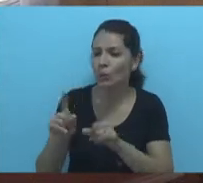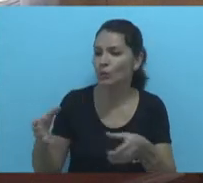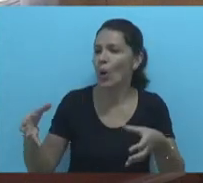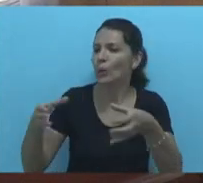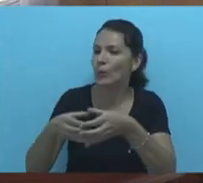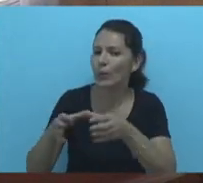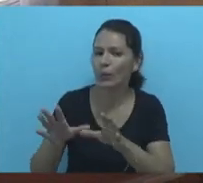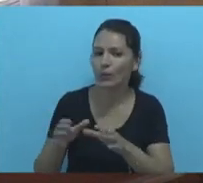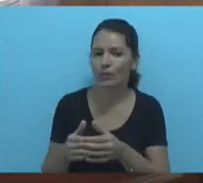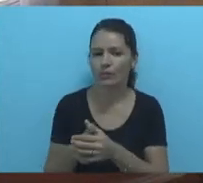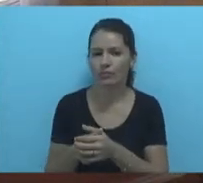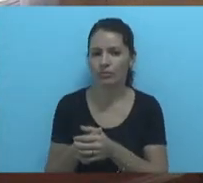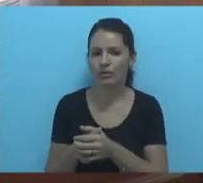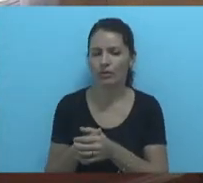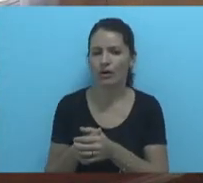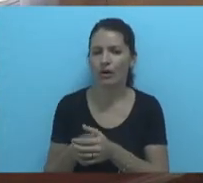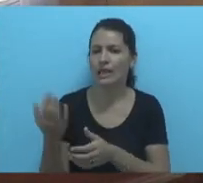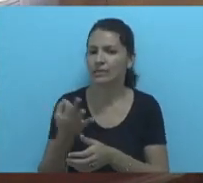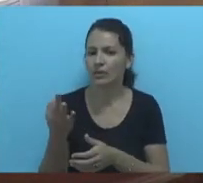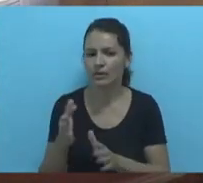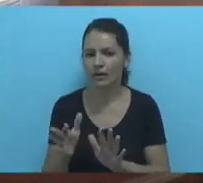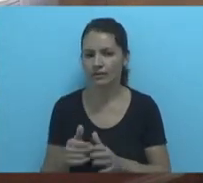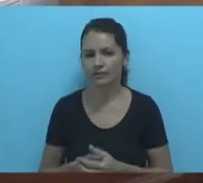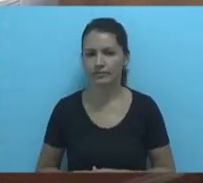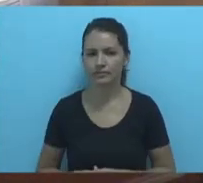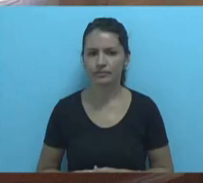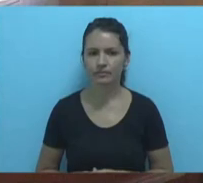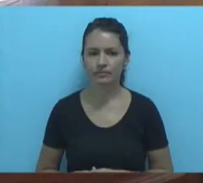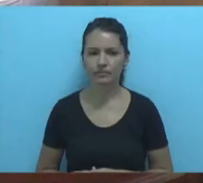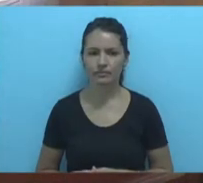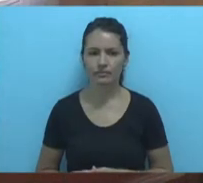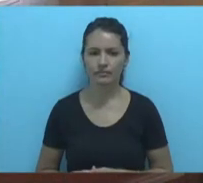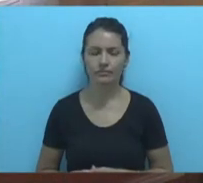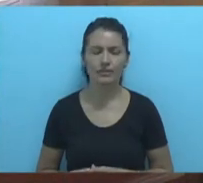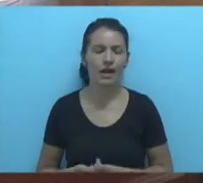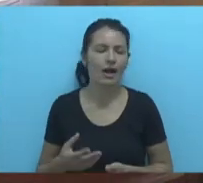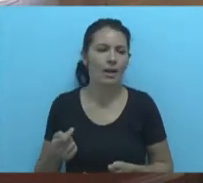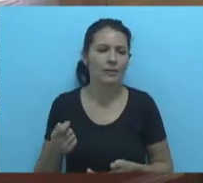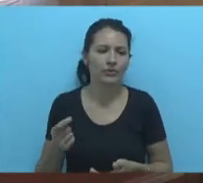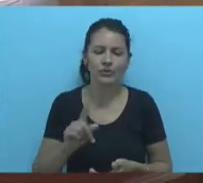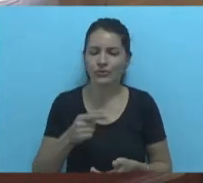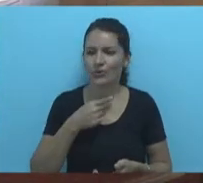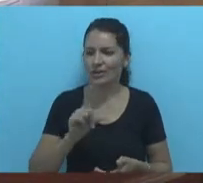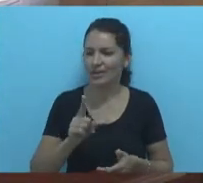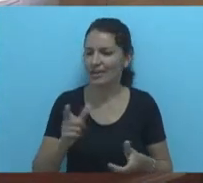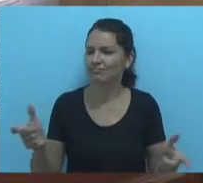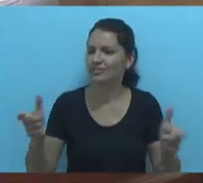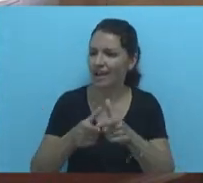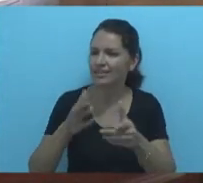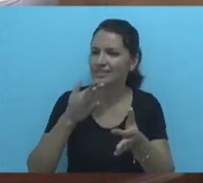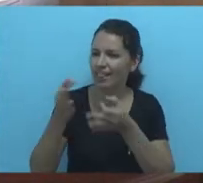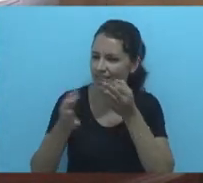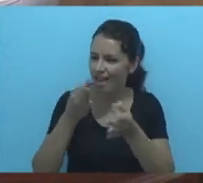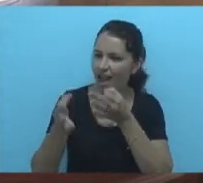a, por un par de pesos, agarrar un arma, pero están lejos de estar dispuestos a sentarse y dialogar con estos pibes que están dispuestos a